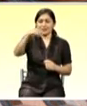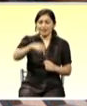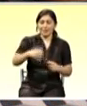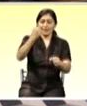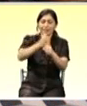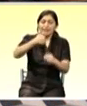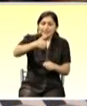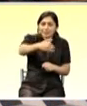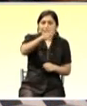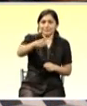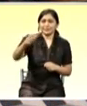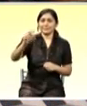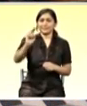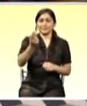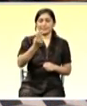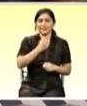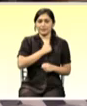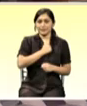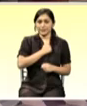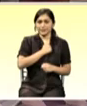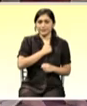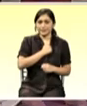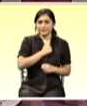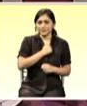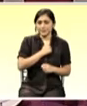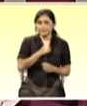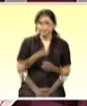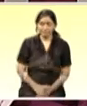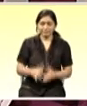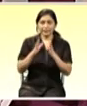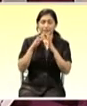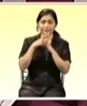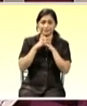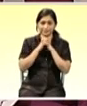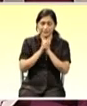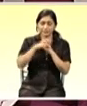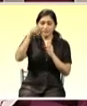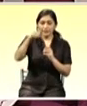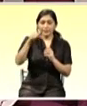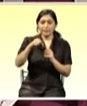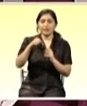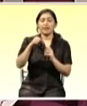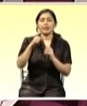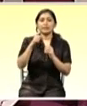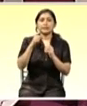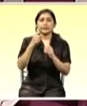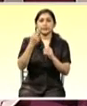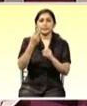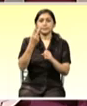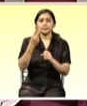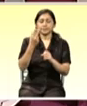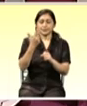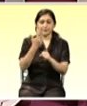en la hora de nuestra muerte. Amén. Recemos ahora las oraciones que corresponden